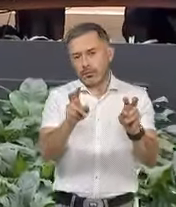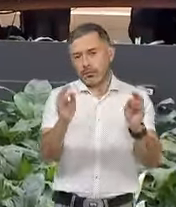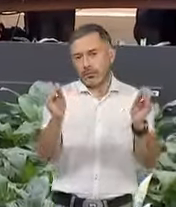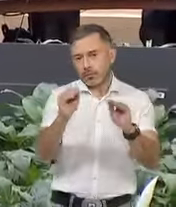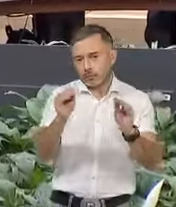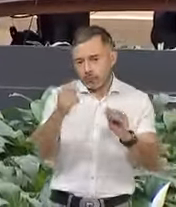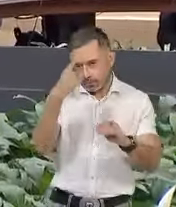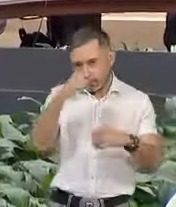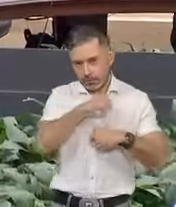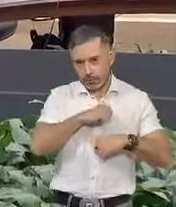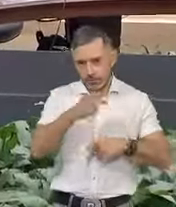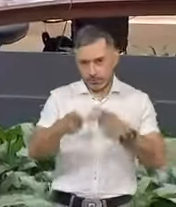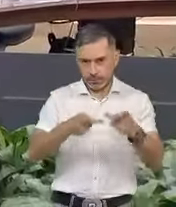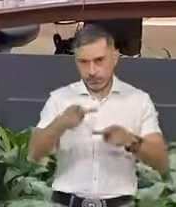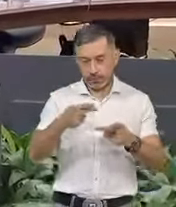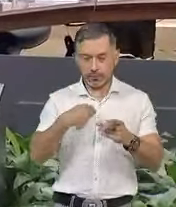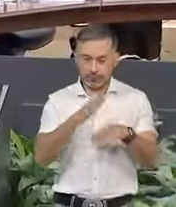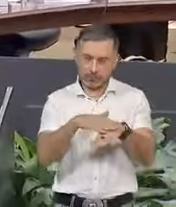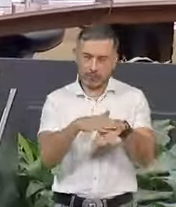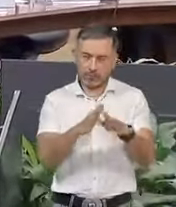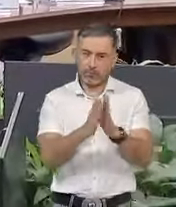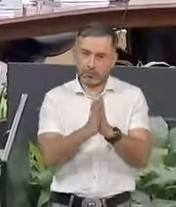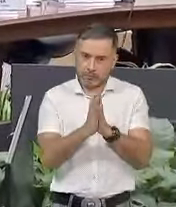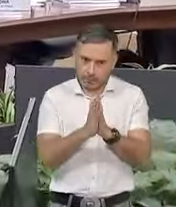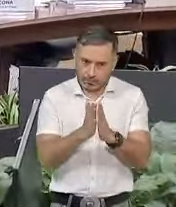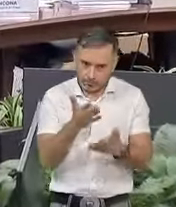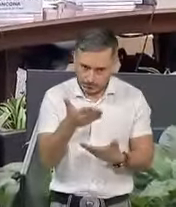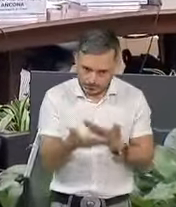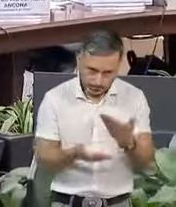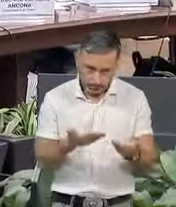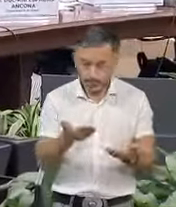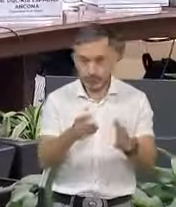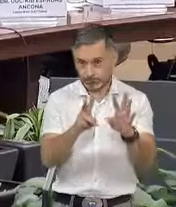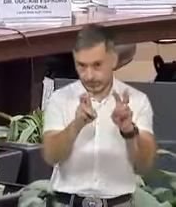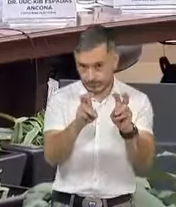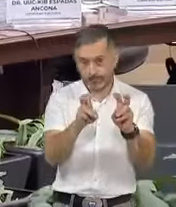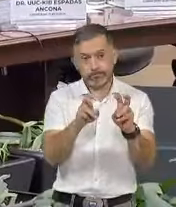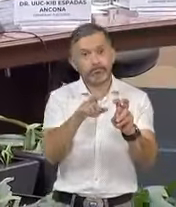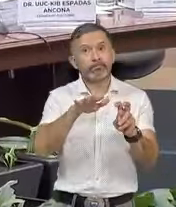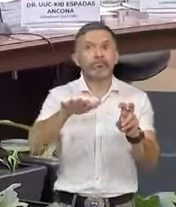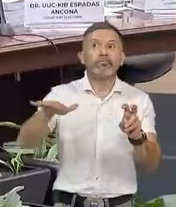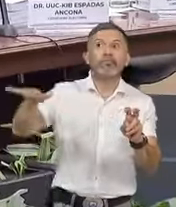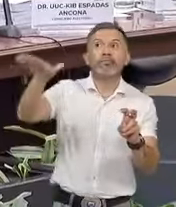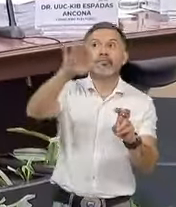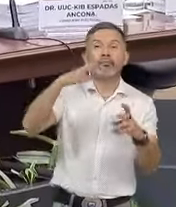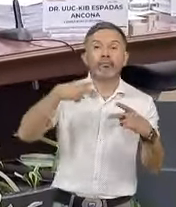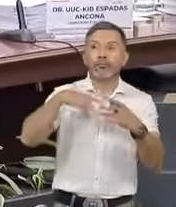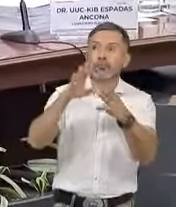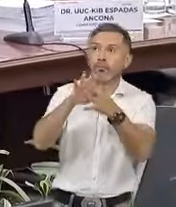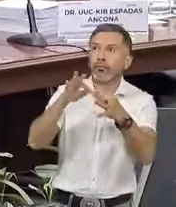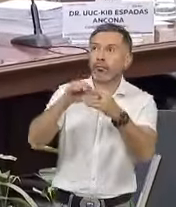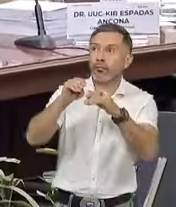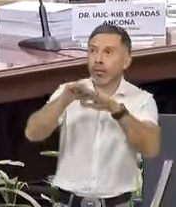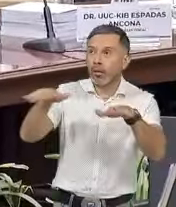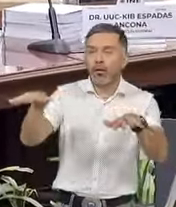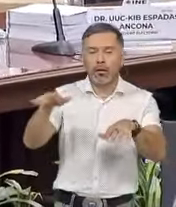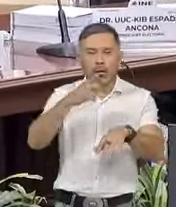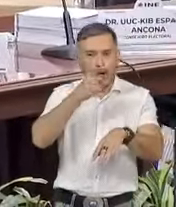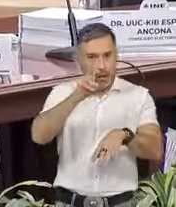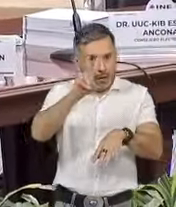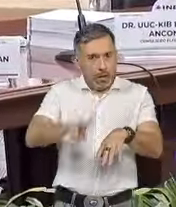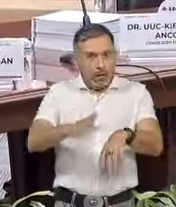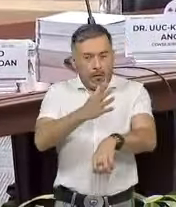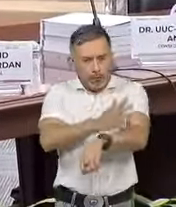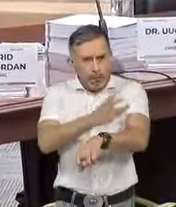Así que yo pediría muy Atentamente Pues que en este tema informemos a la ciudadanía con toda Claridad como